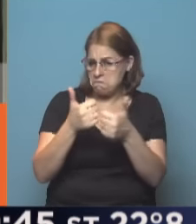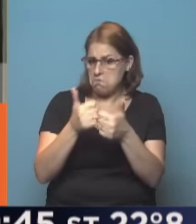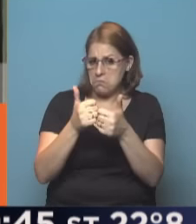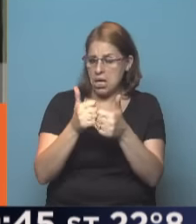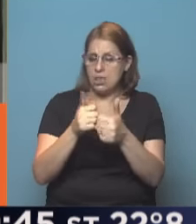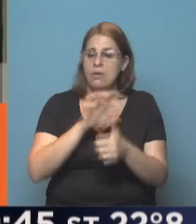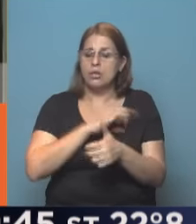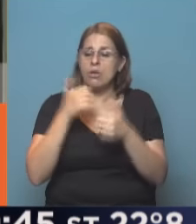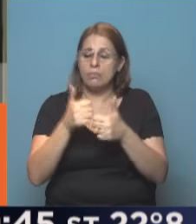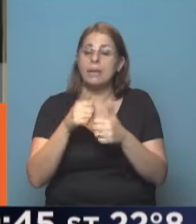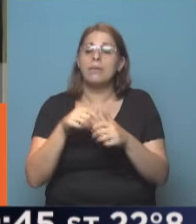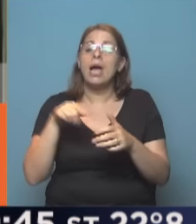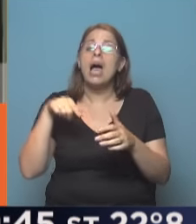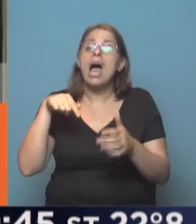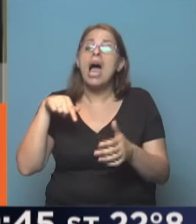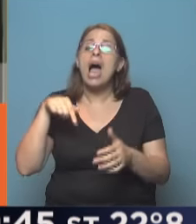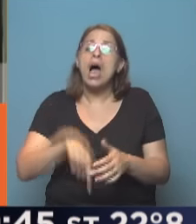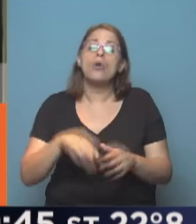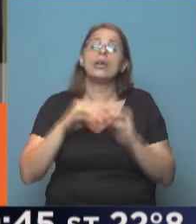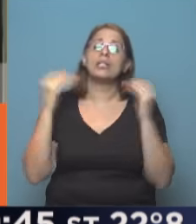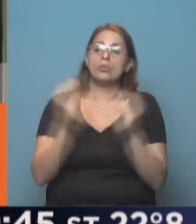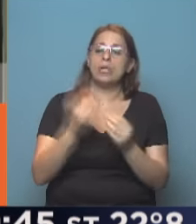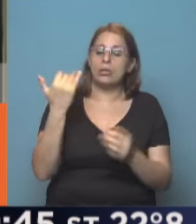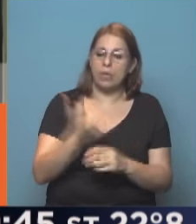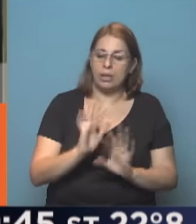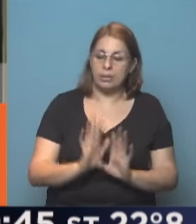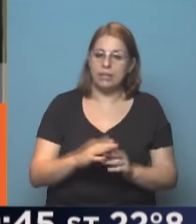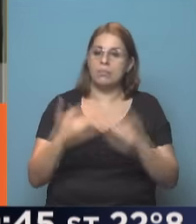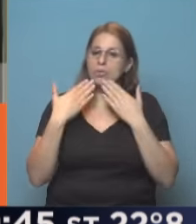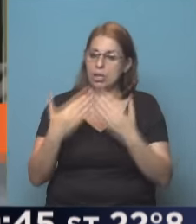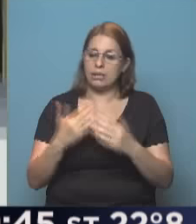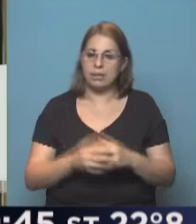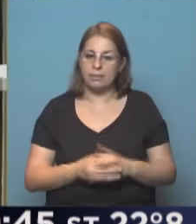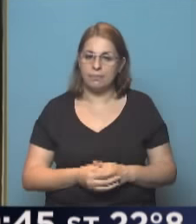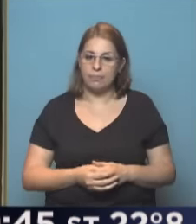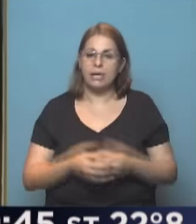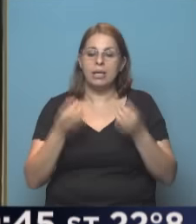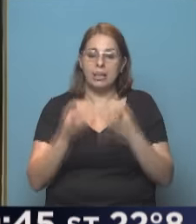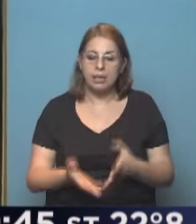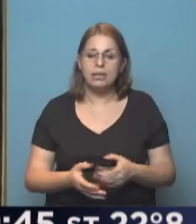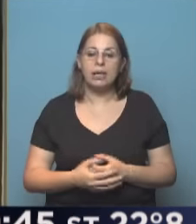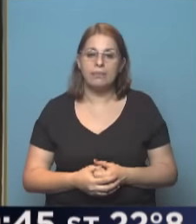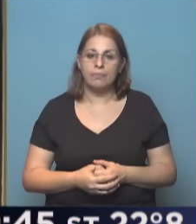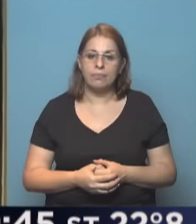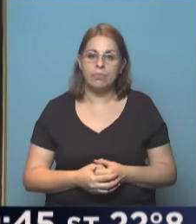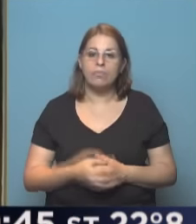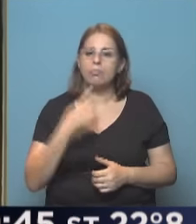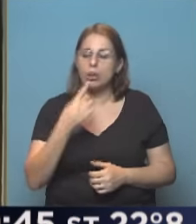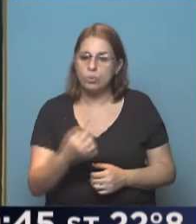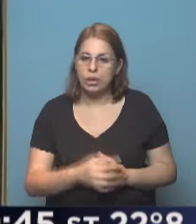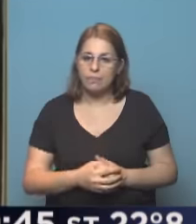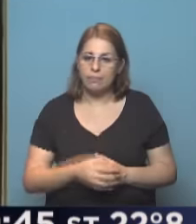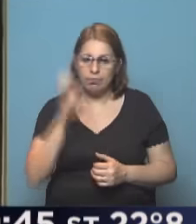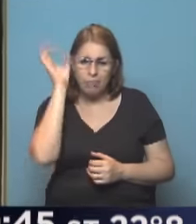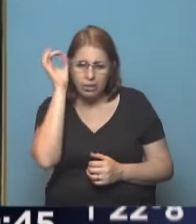la evaluación y ahora estamos con este resultado. Muchas gracias. ¿Qué tal? Buen día. Una pregunta. Ah,